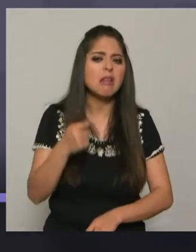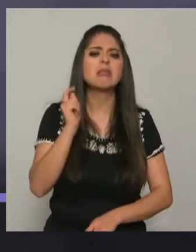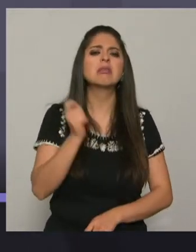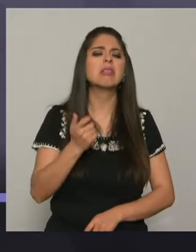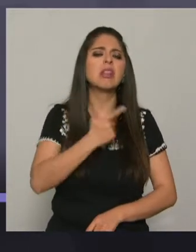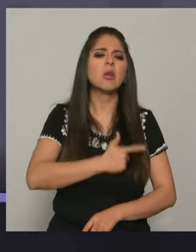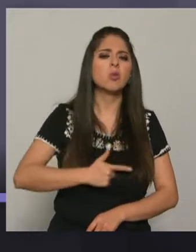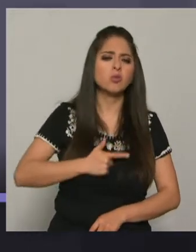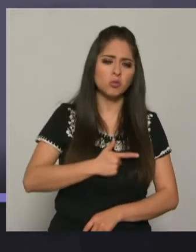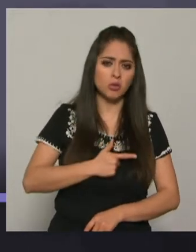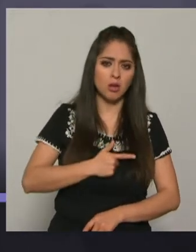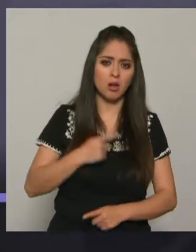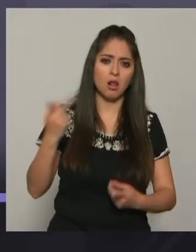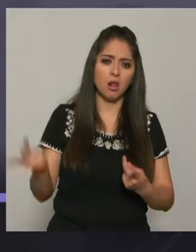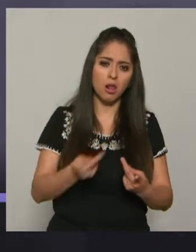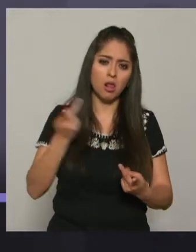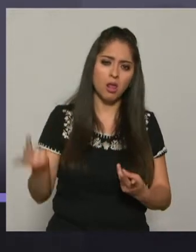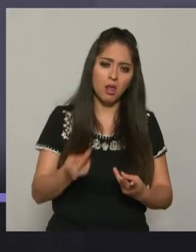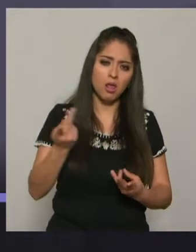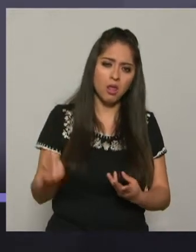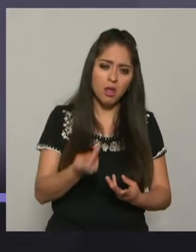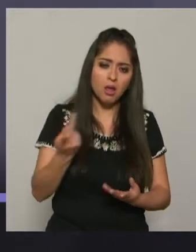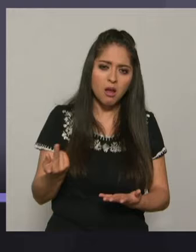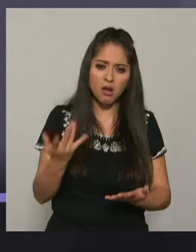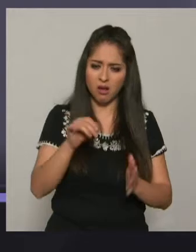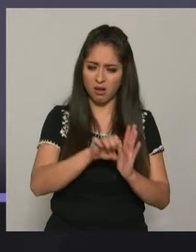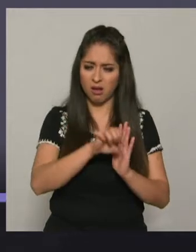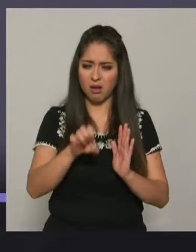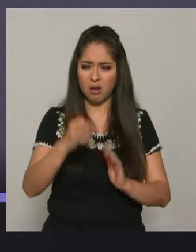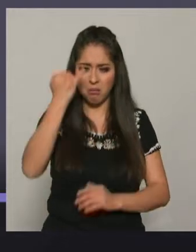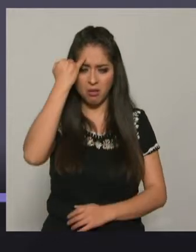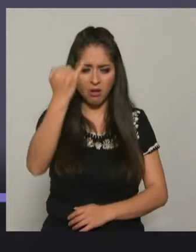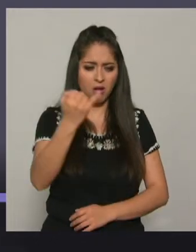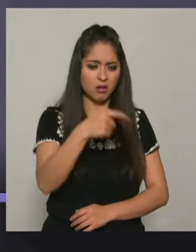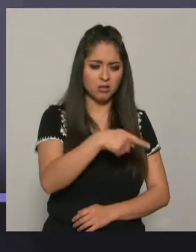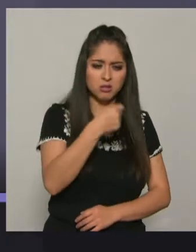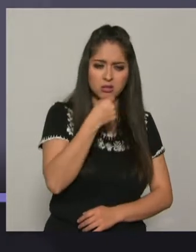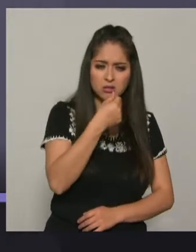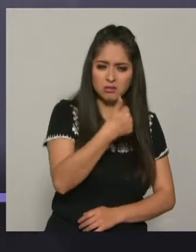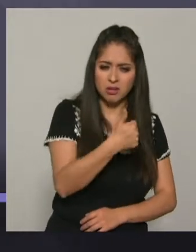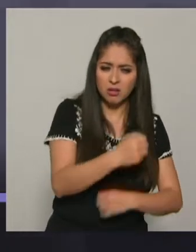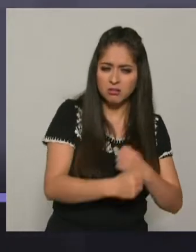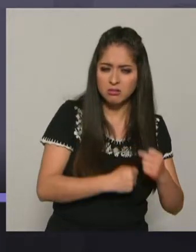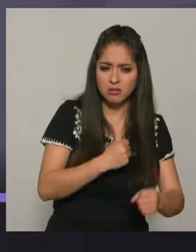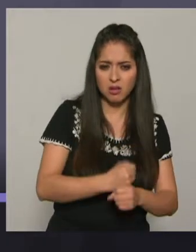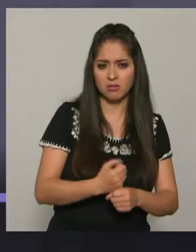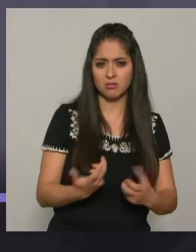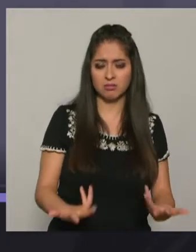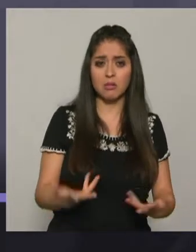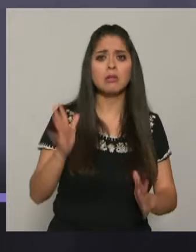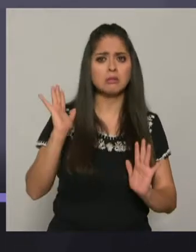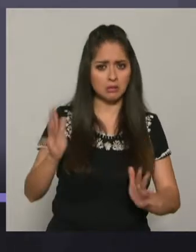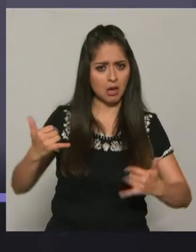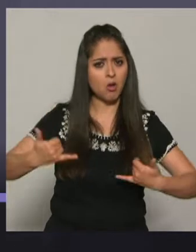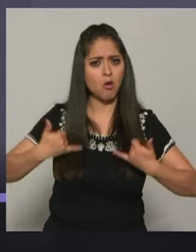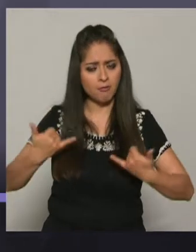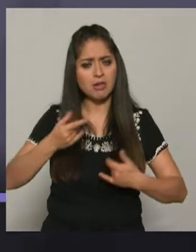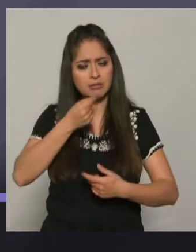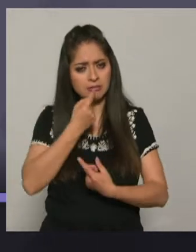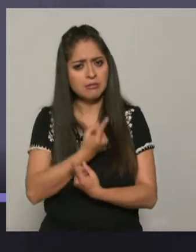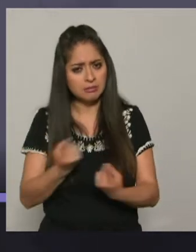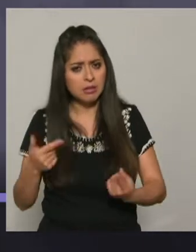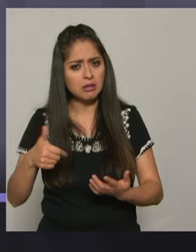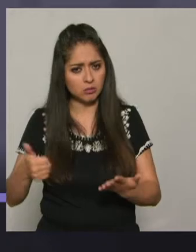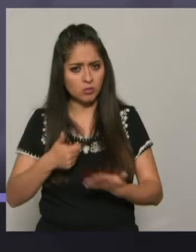ahora esto a un pequeñito o pequeñita de 6, 7 años. El acceso al reconocimiento de la identidad trans ya existe para adolescentes y niños y niñas en la Ciudad de